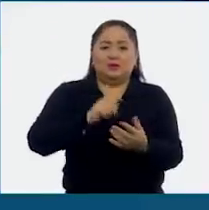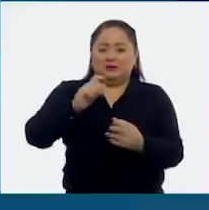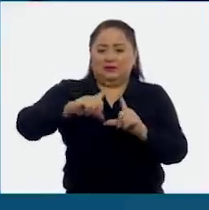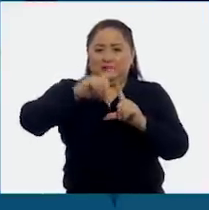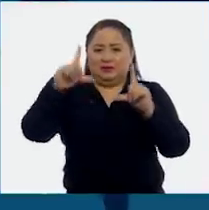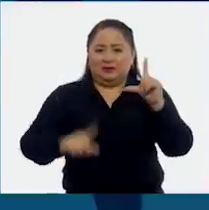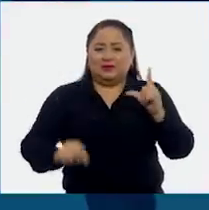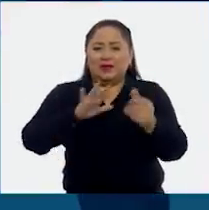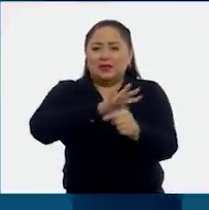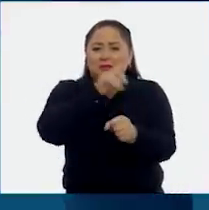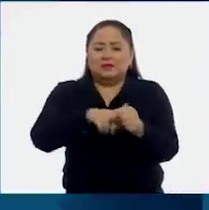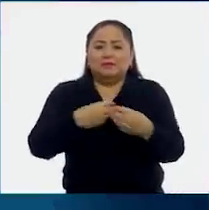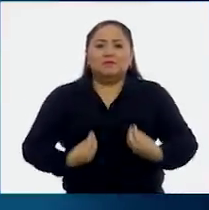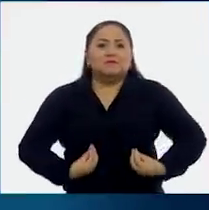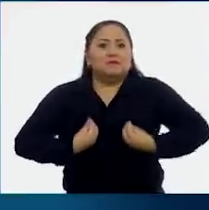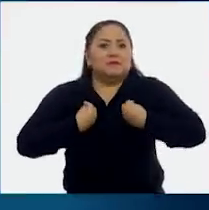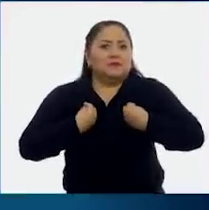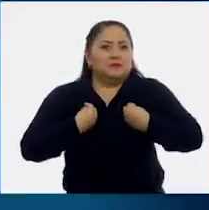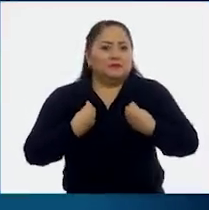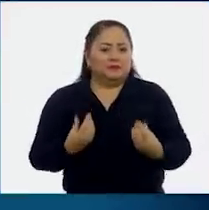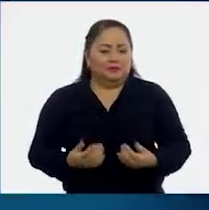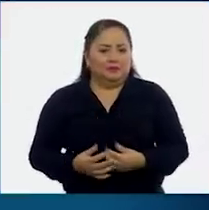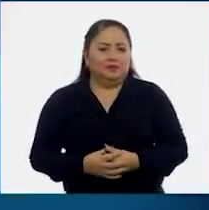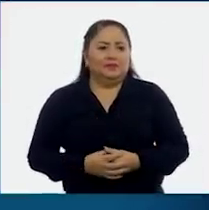República Mexicana.